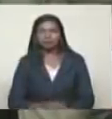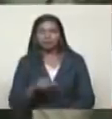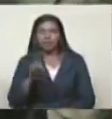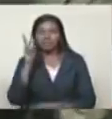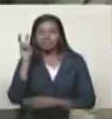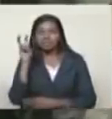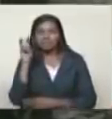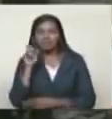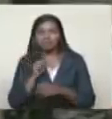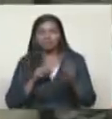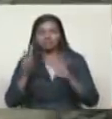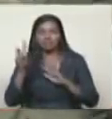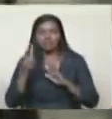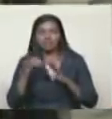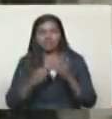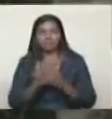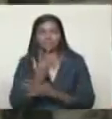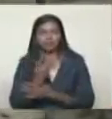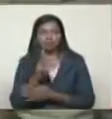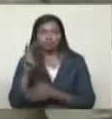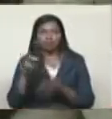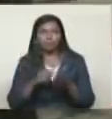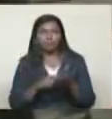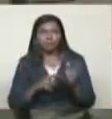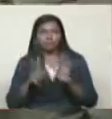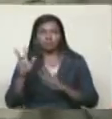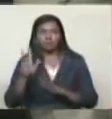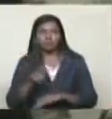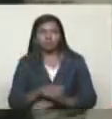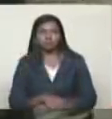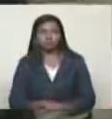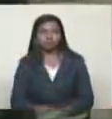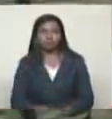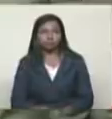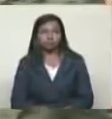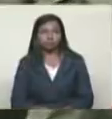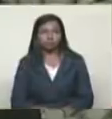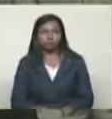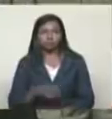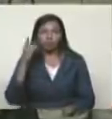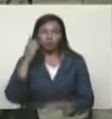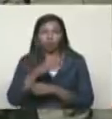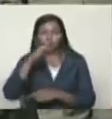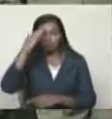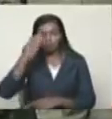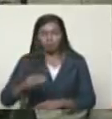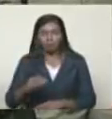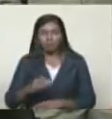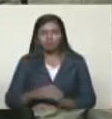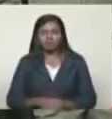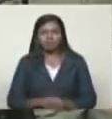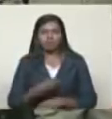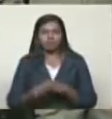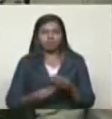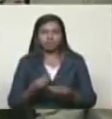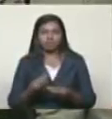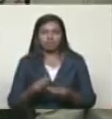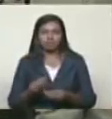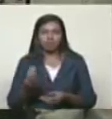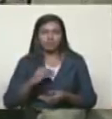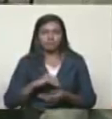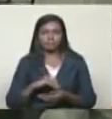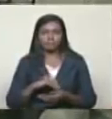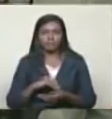viernes 17 de mayo de 2019. Orden Militar, Defensa Nacional, Grado Caballero, Capitán Andrés Eloy